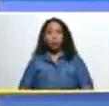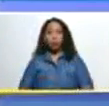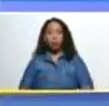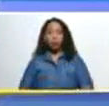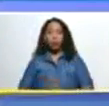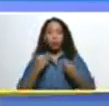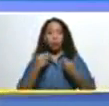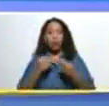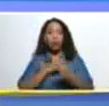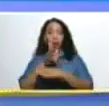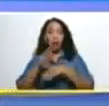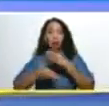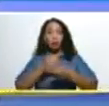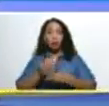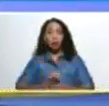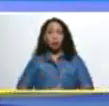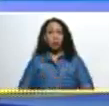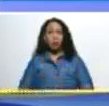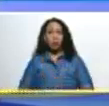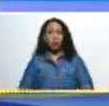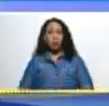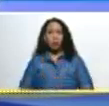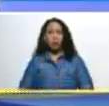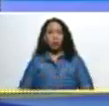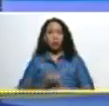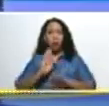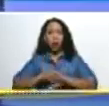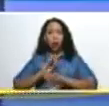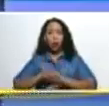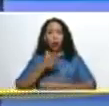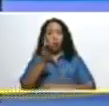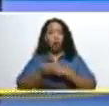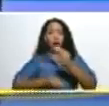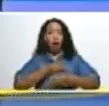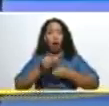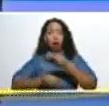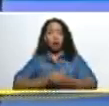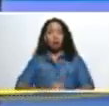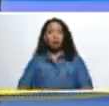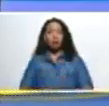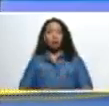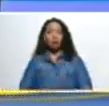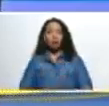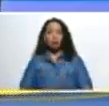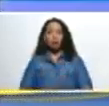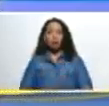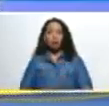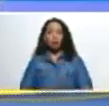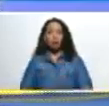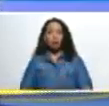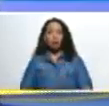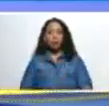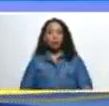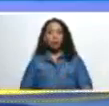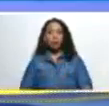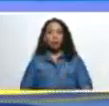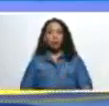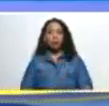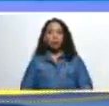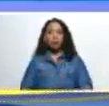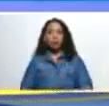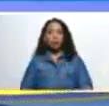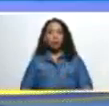delincuenciales y del delito. Porque si usted garantiza el cuadrante, el funcionamiento del poder